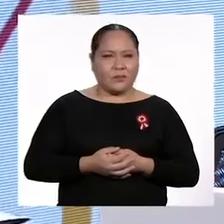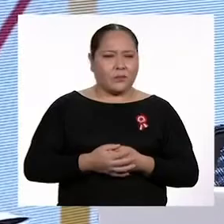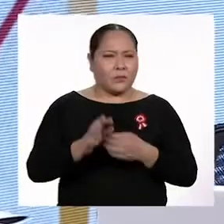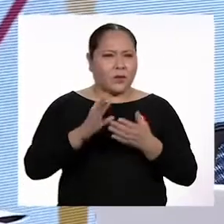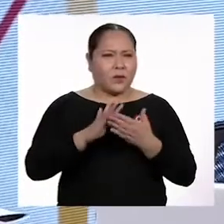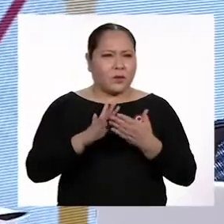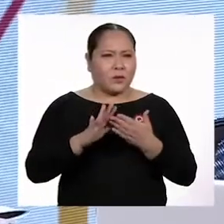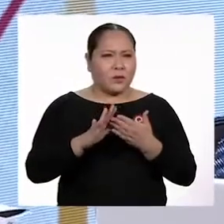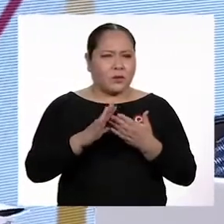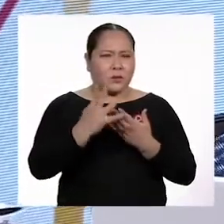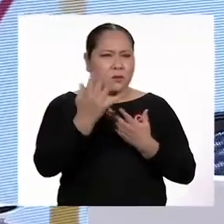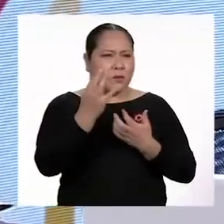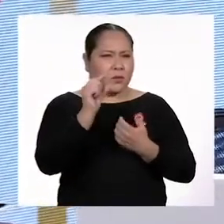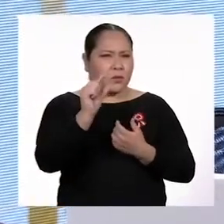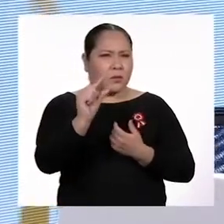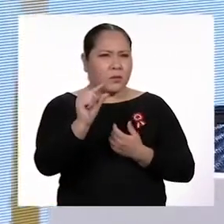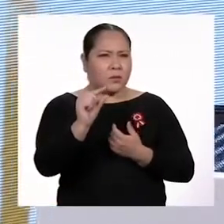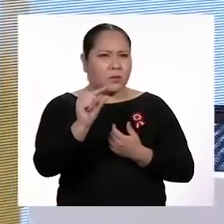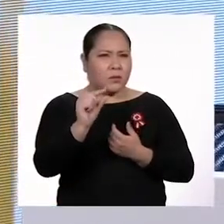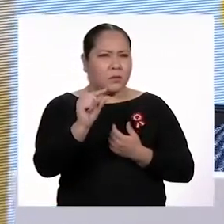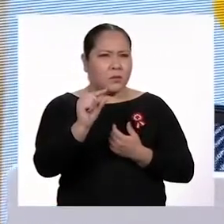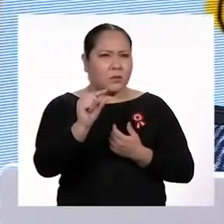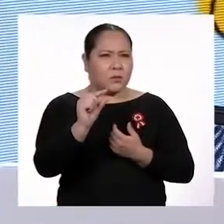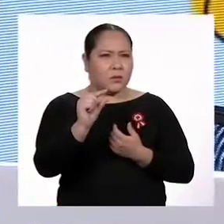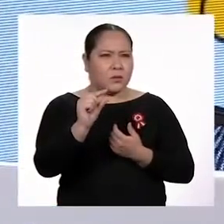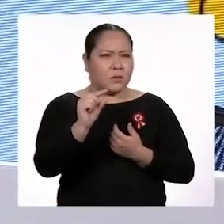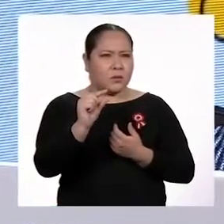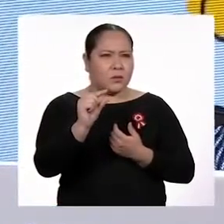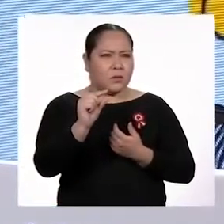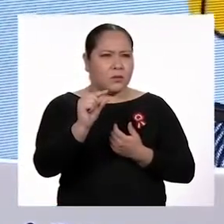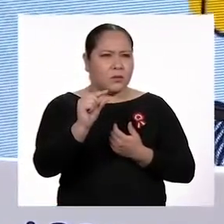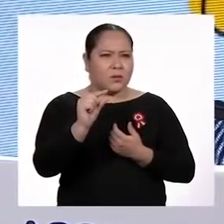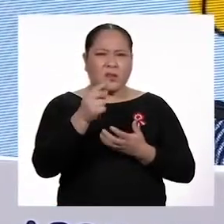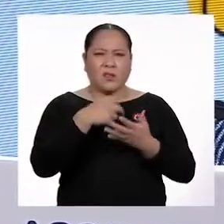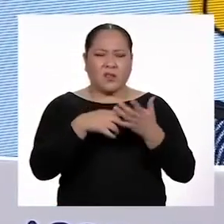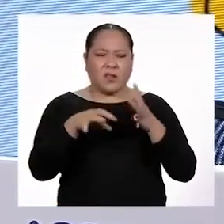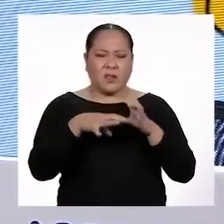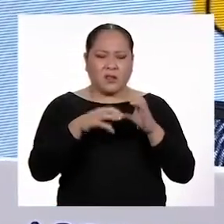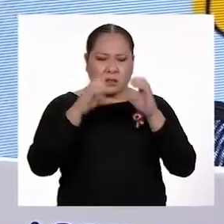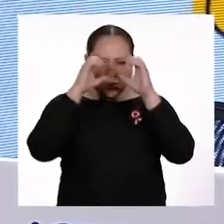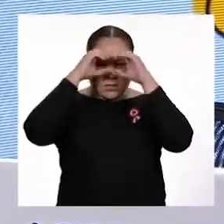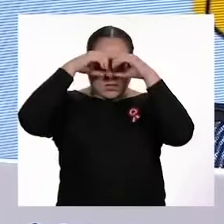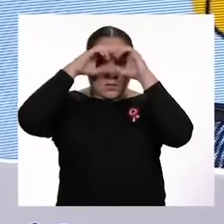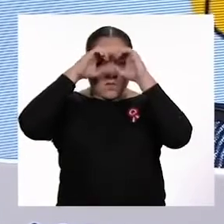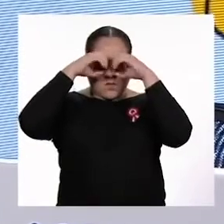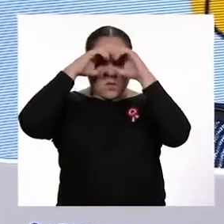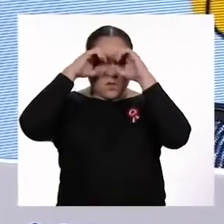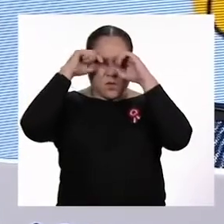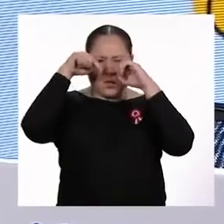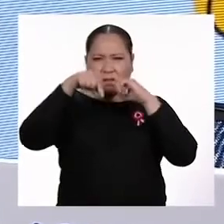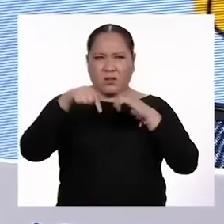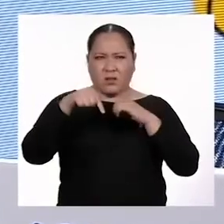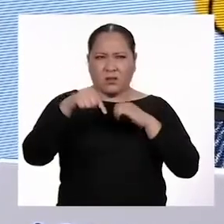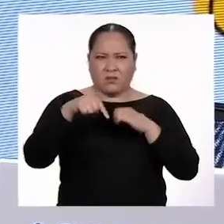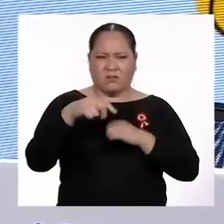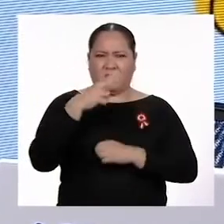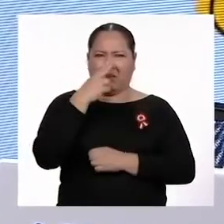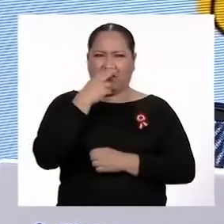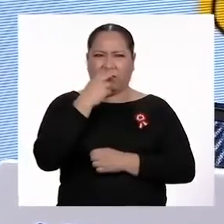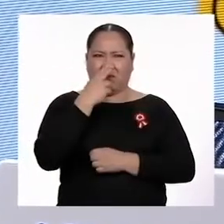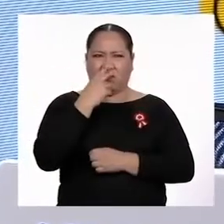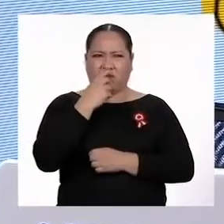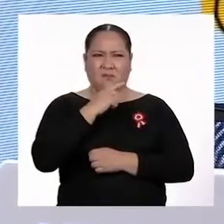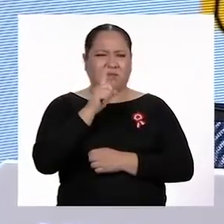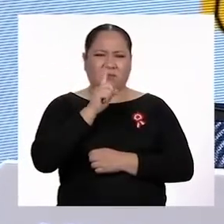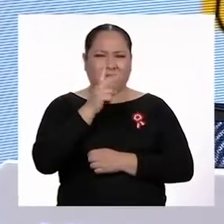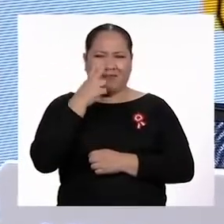Perdón, esperen un segundo. ¿Qué hacen estos binoculares acá? Qué raro, hace tiempo